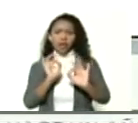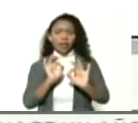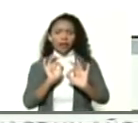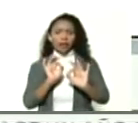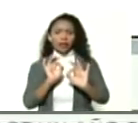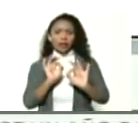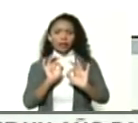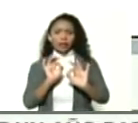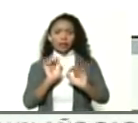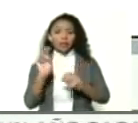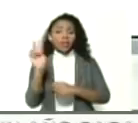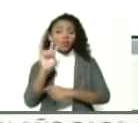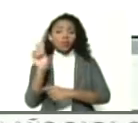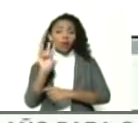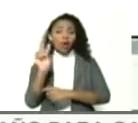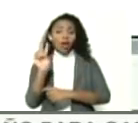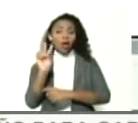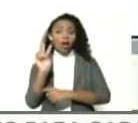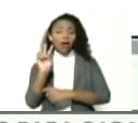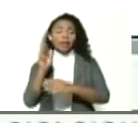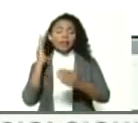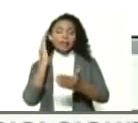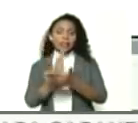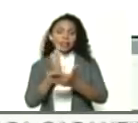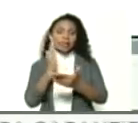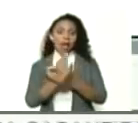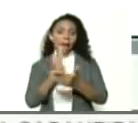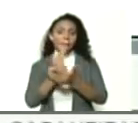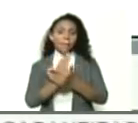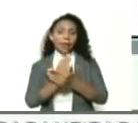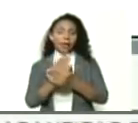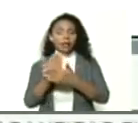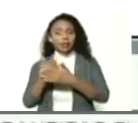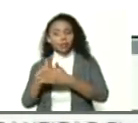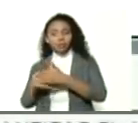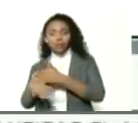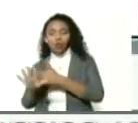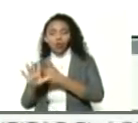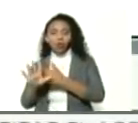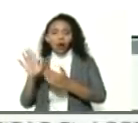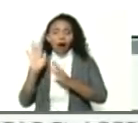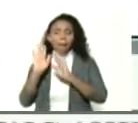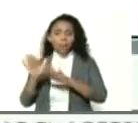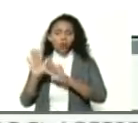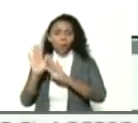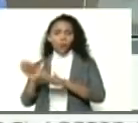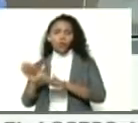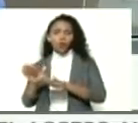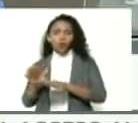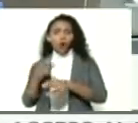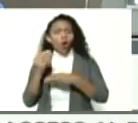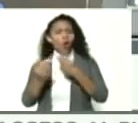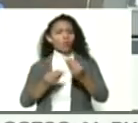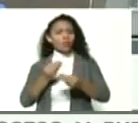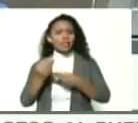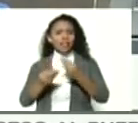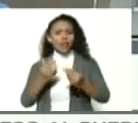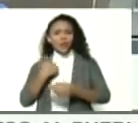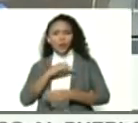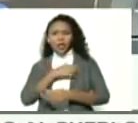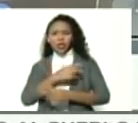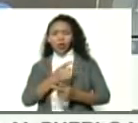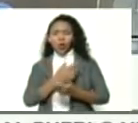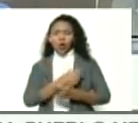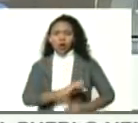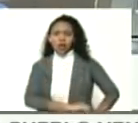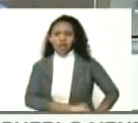nada. Venezuela siempre ha salido en apoyar, como lo hicieron nuestros libertadores